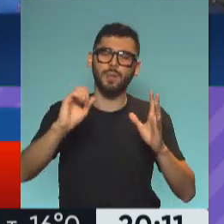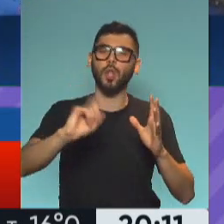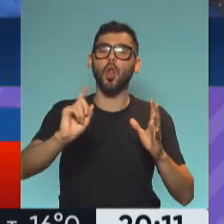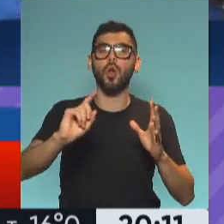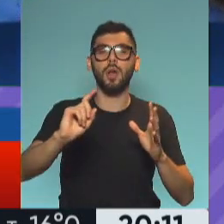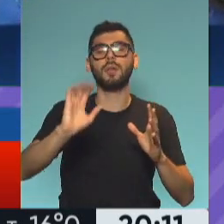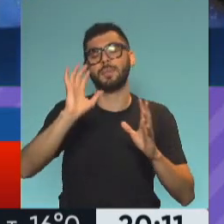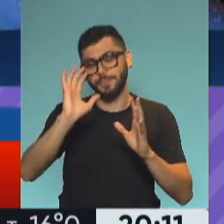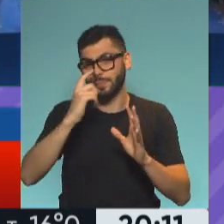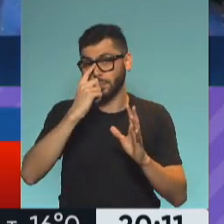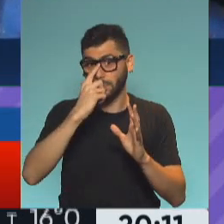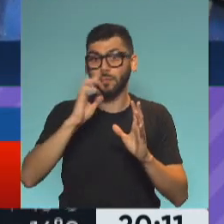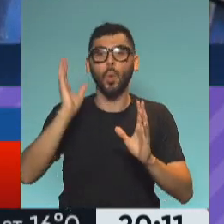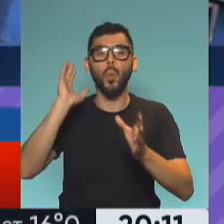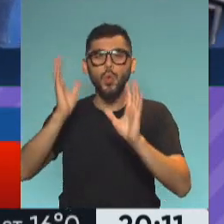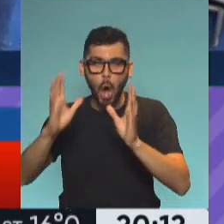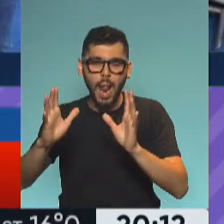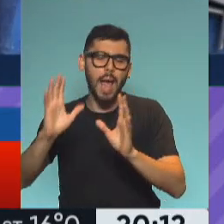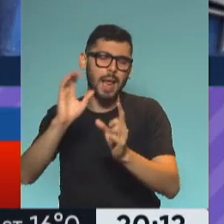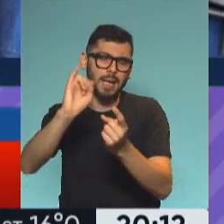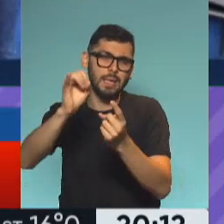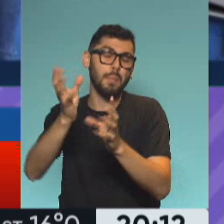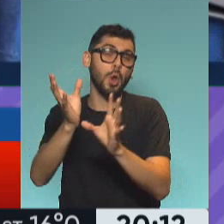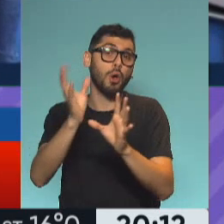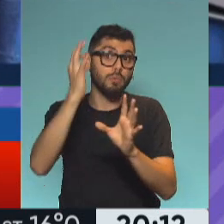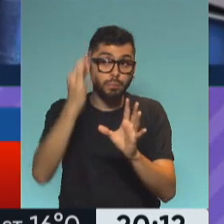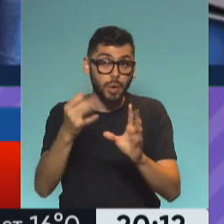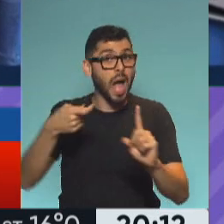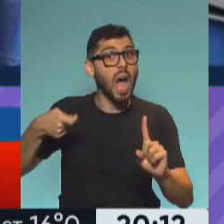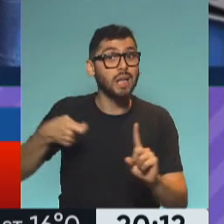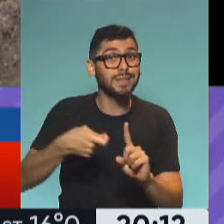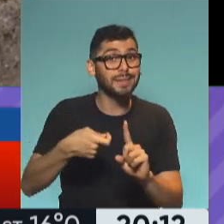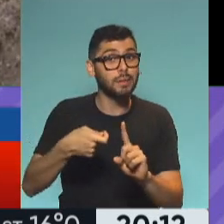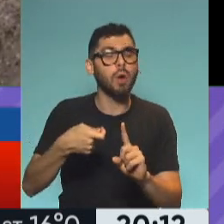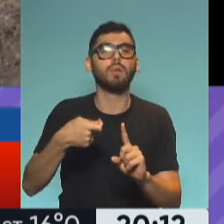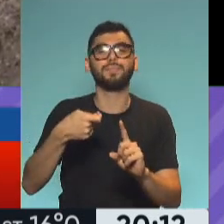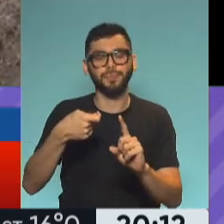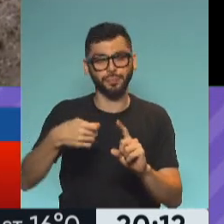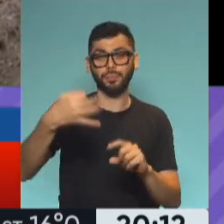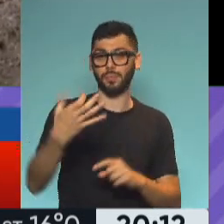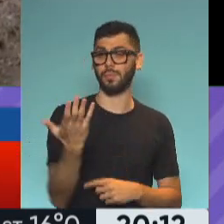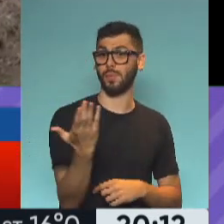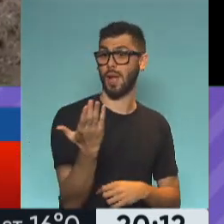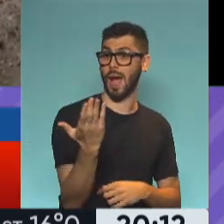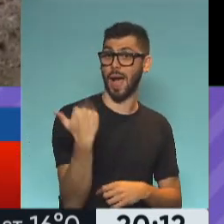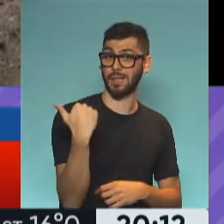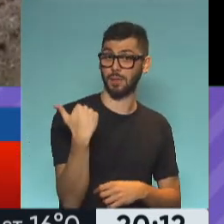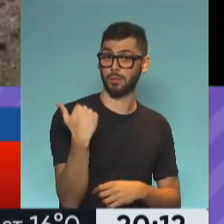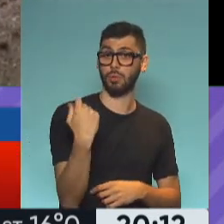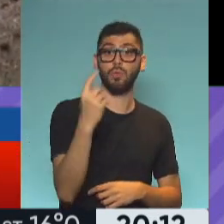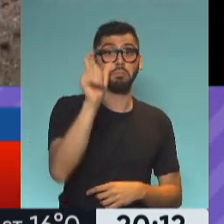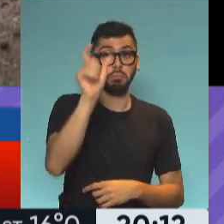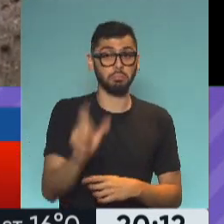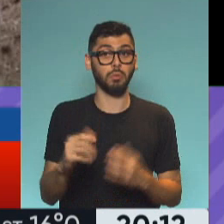que además y otro tipo de situaciones sino directamente de asesinatos y en este caso en el día de ayer asesinaron a una